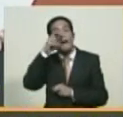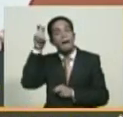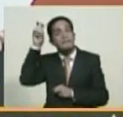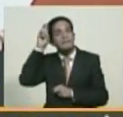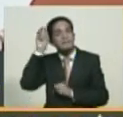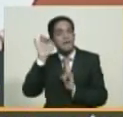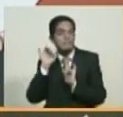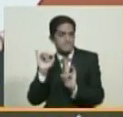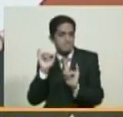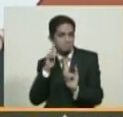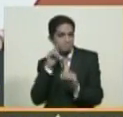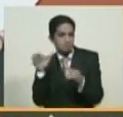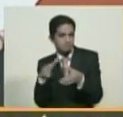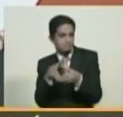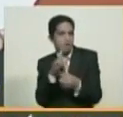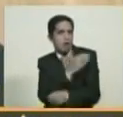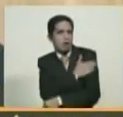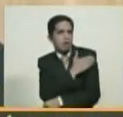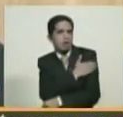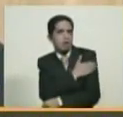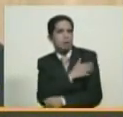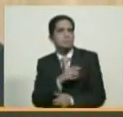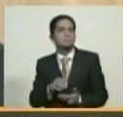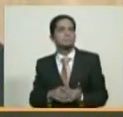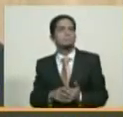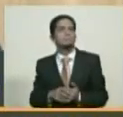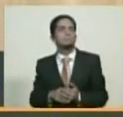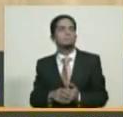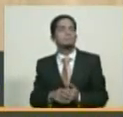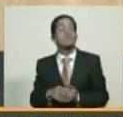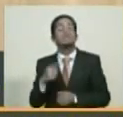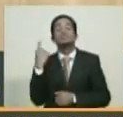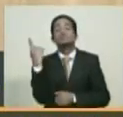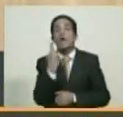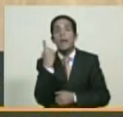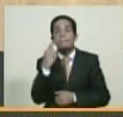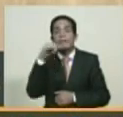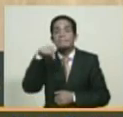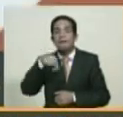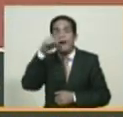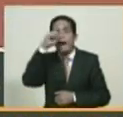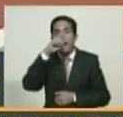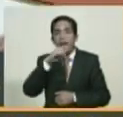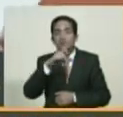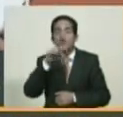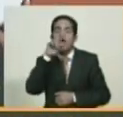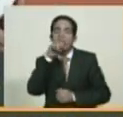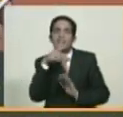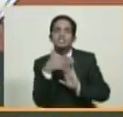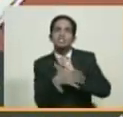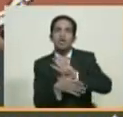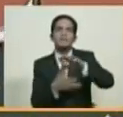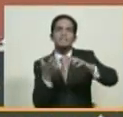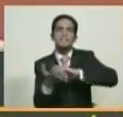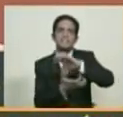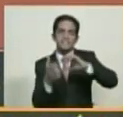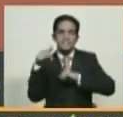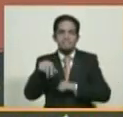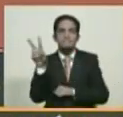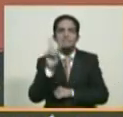mundo capitalista, declaraciones de altas autoridades, solamente en lo que va de año refiriéndose a crisis humanitaria en